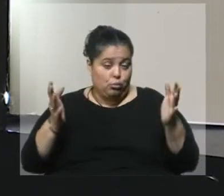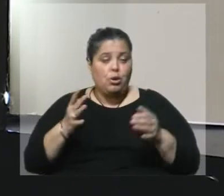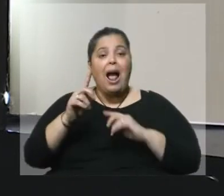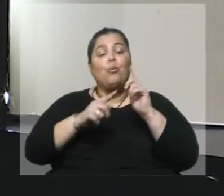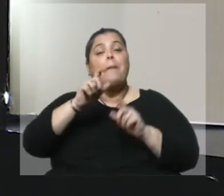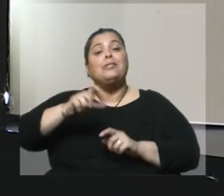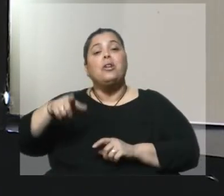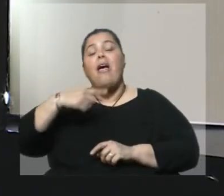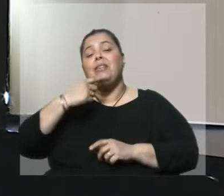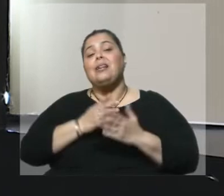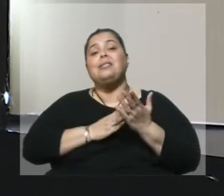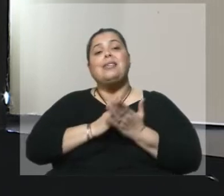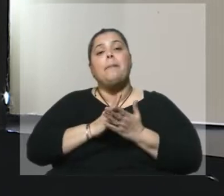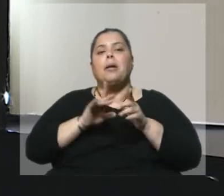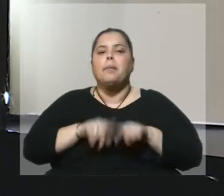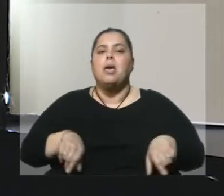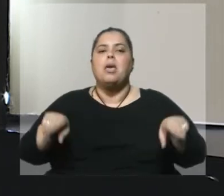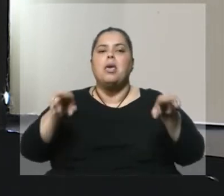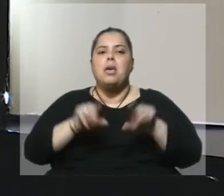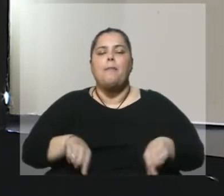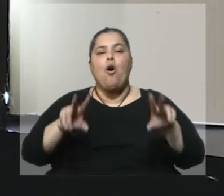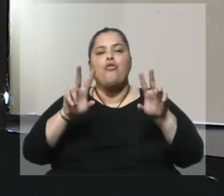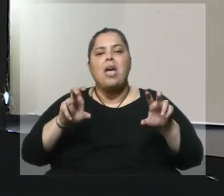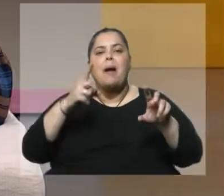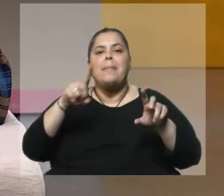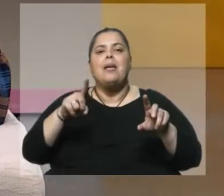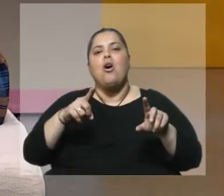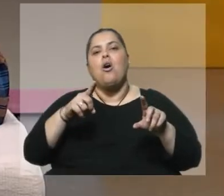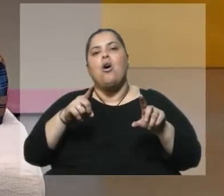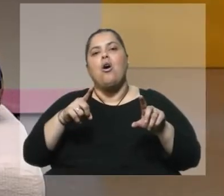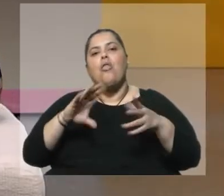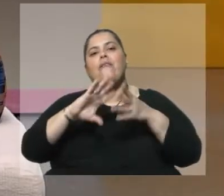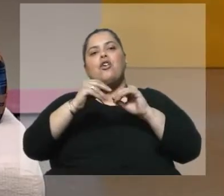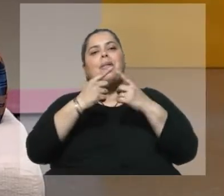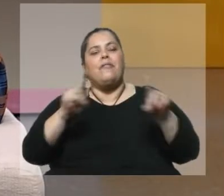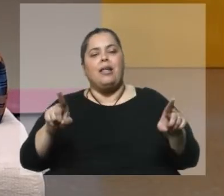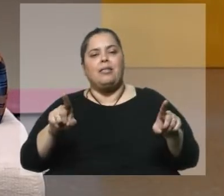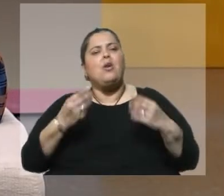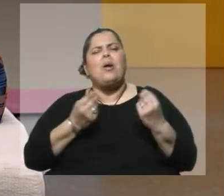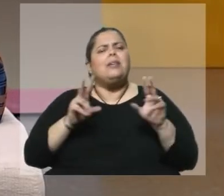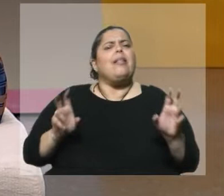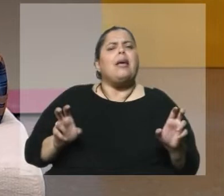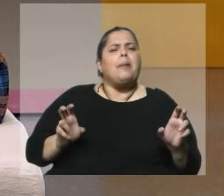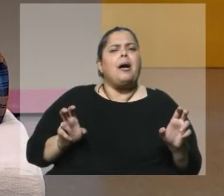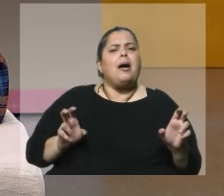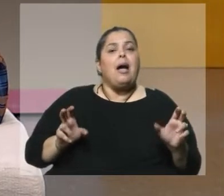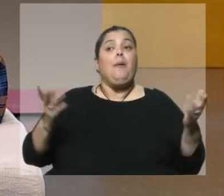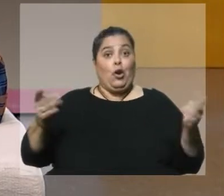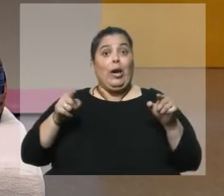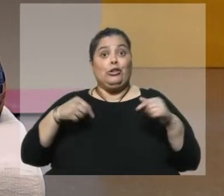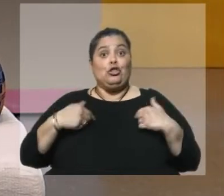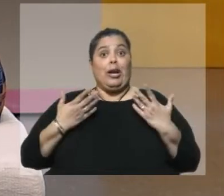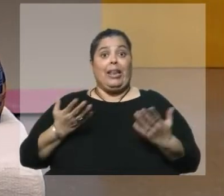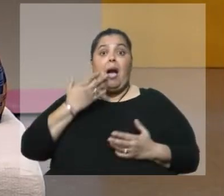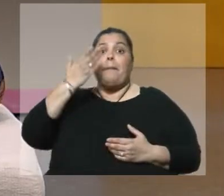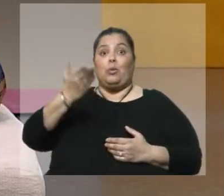abundan siempre en el mismo tema, pero de manera diferente. ¿Y cuál sería el tema? Eso es lo que te quiero preguntar.